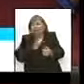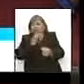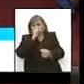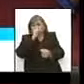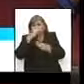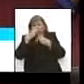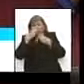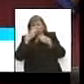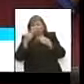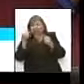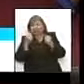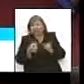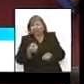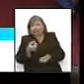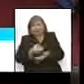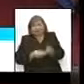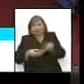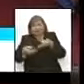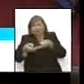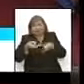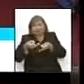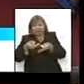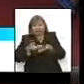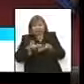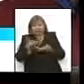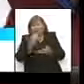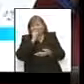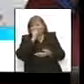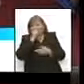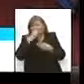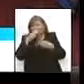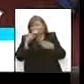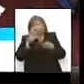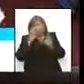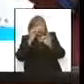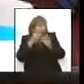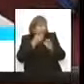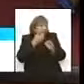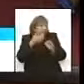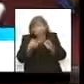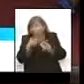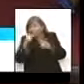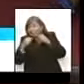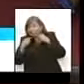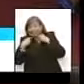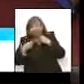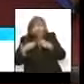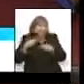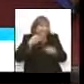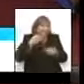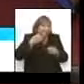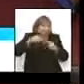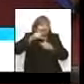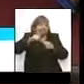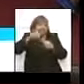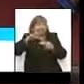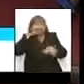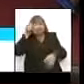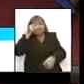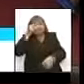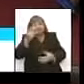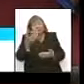comunicación, por el poder económico. Ellos desde la primera parte de la campaña van a ir seleccionando quién gana y quién pierde, quién pasa a segunda vuelta. Y